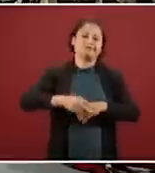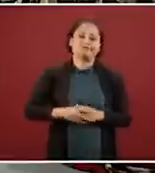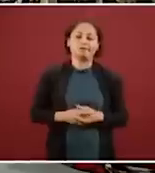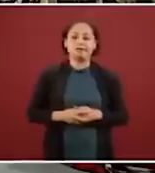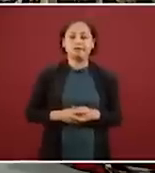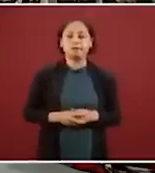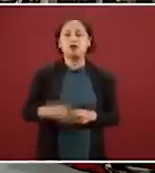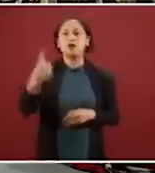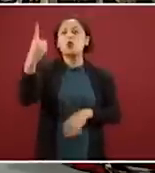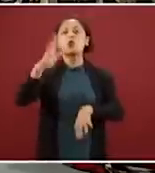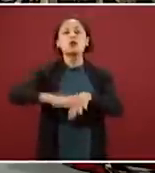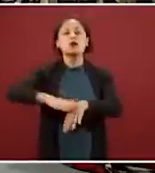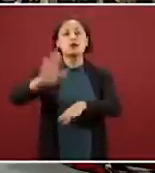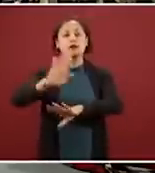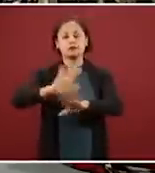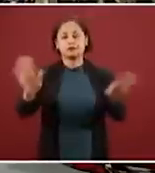Una más.